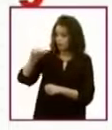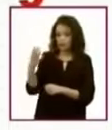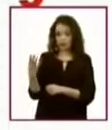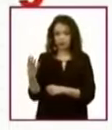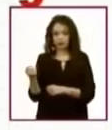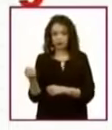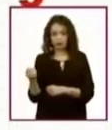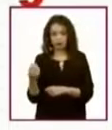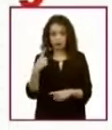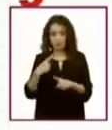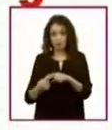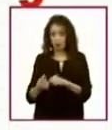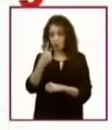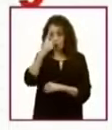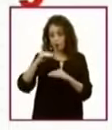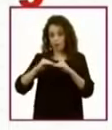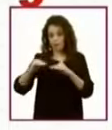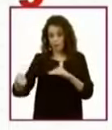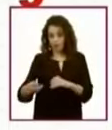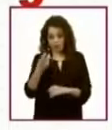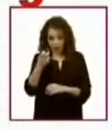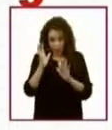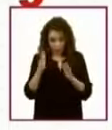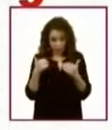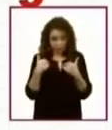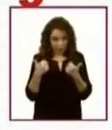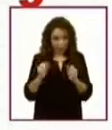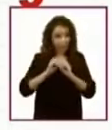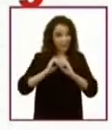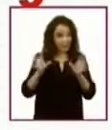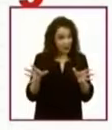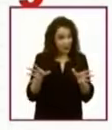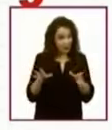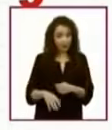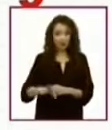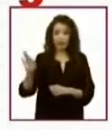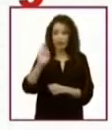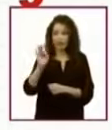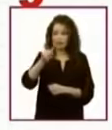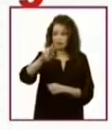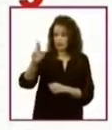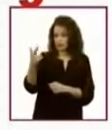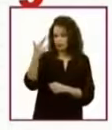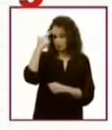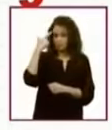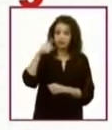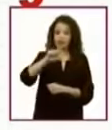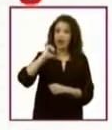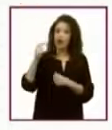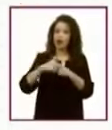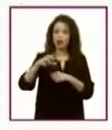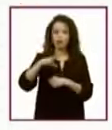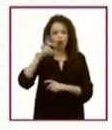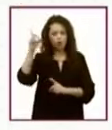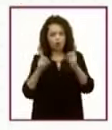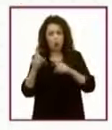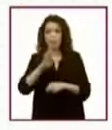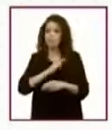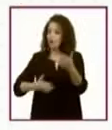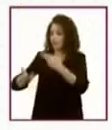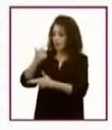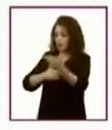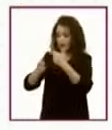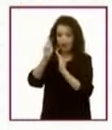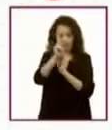metro. ¿Hasta ahí está claro? Recuerda que si algo no te queda claro, puedes regresar el video.